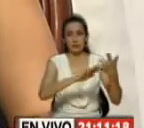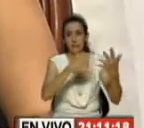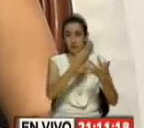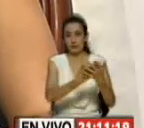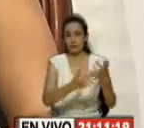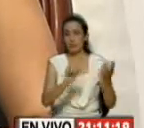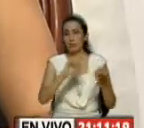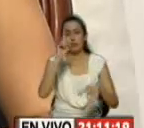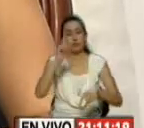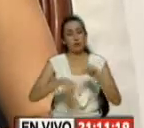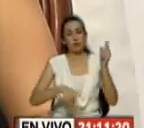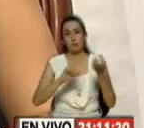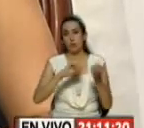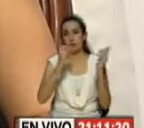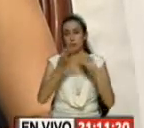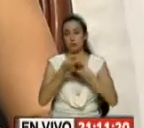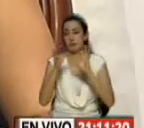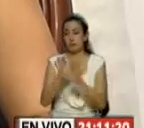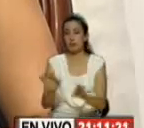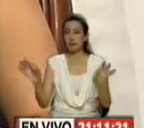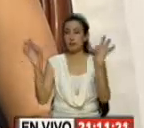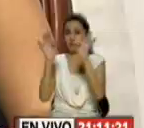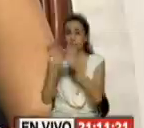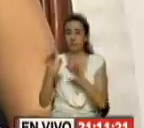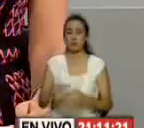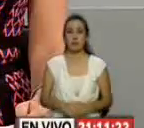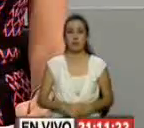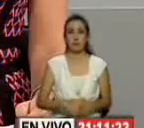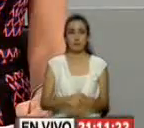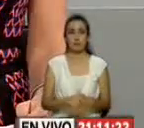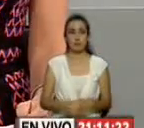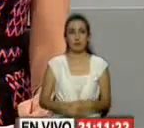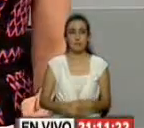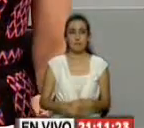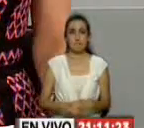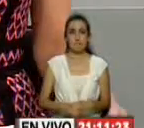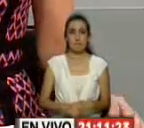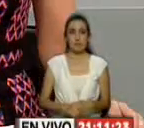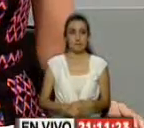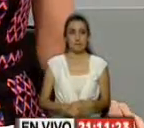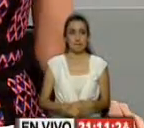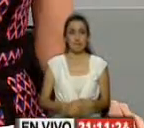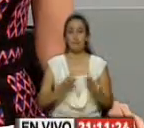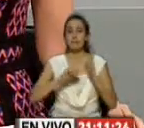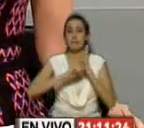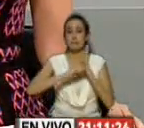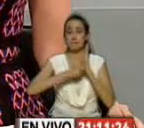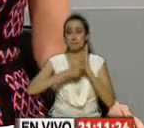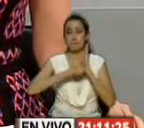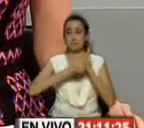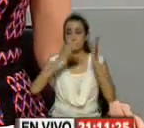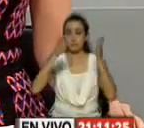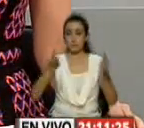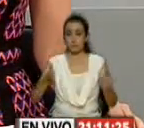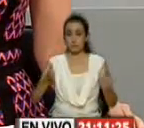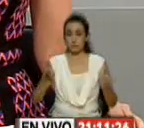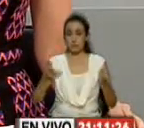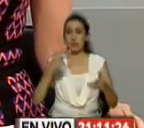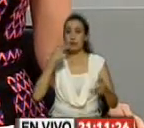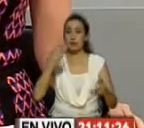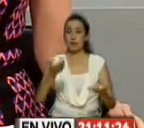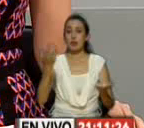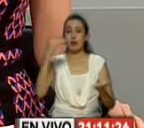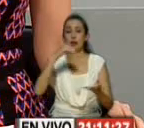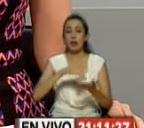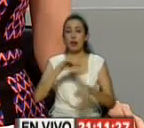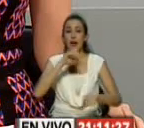apretado y de hecho nuestras funciones son muy cortas. El Contralor General del Estado ratificó que varios